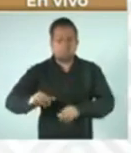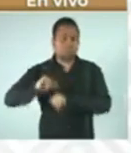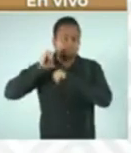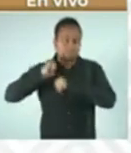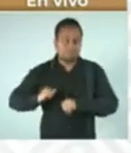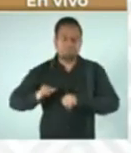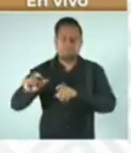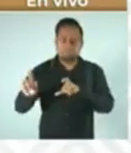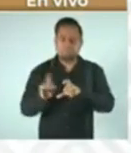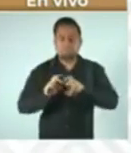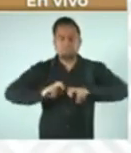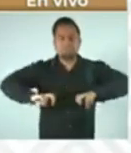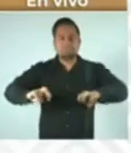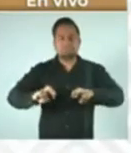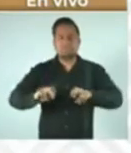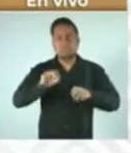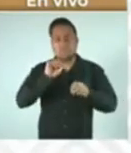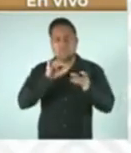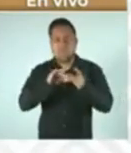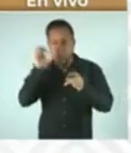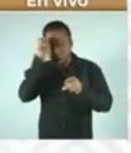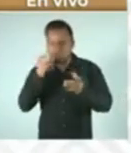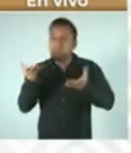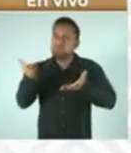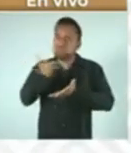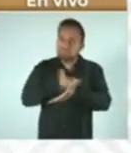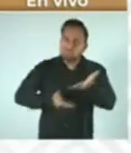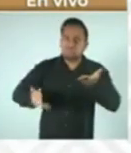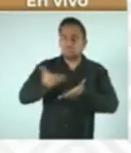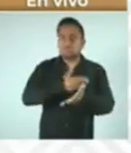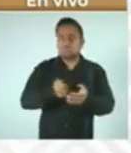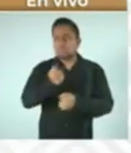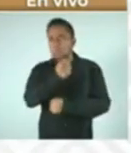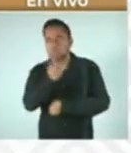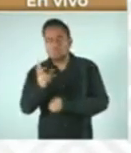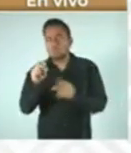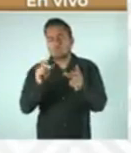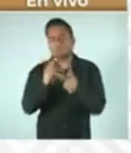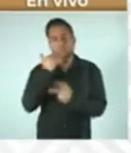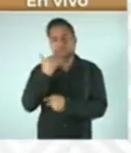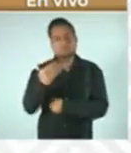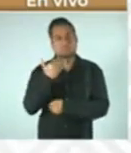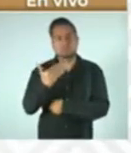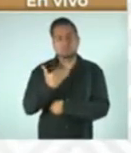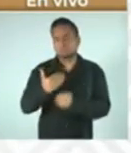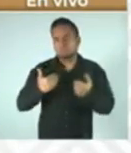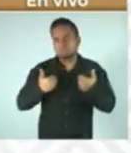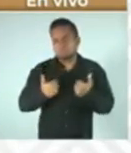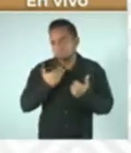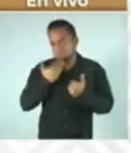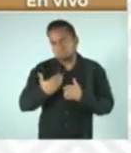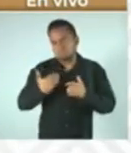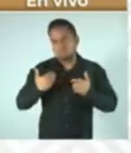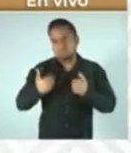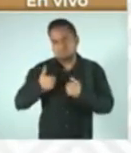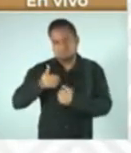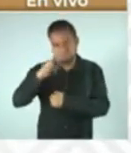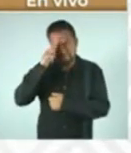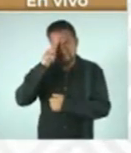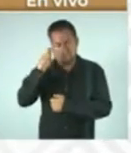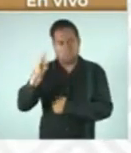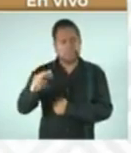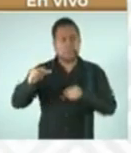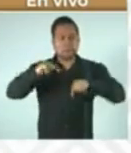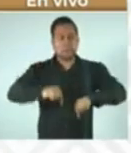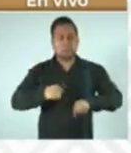autoridades. Compartimos puntos de vista, algunos no son coincidentes, es válido. Nosotros tenemos, y aquí